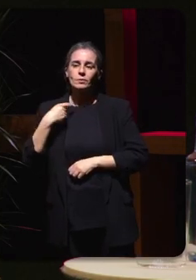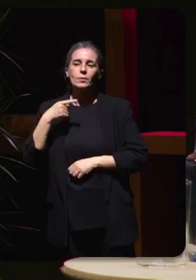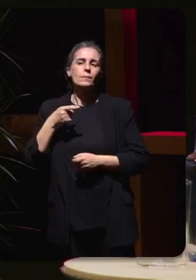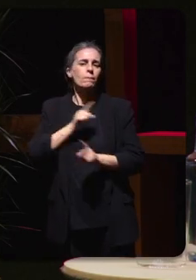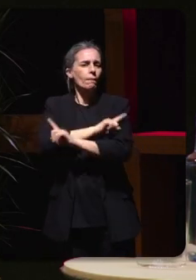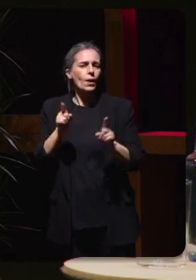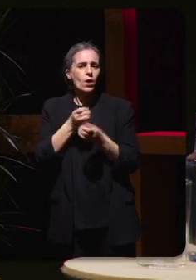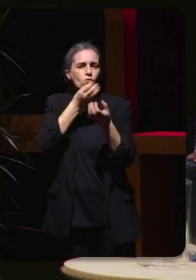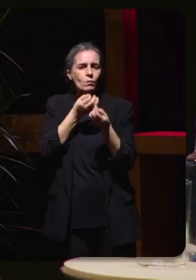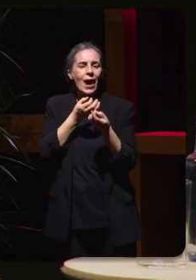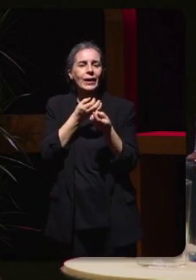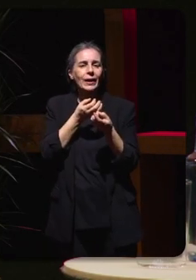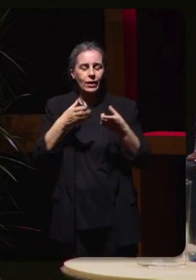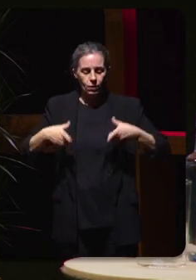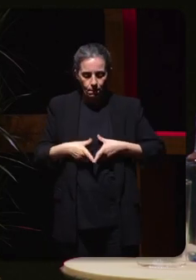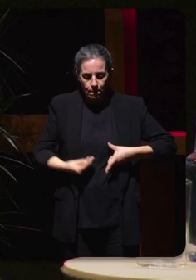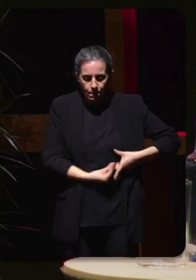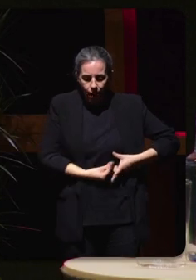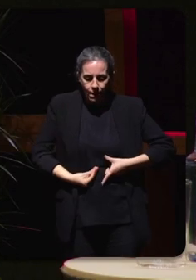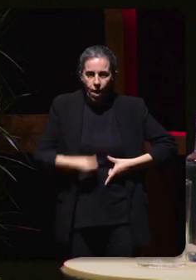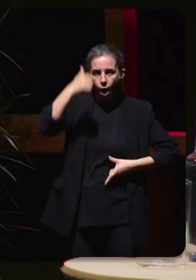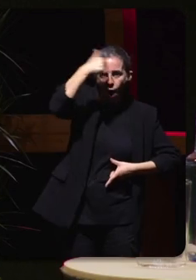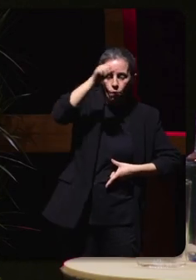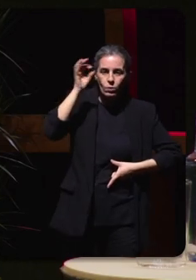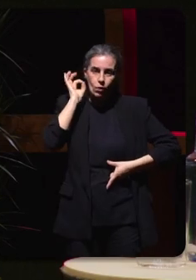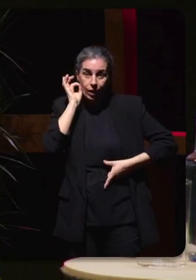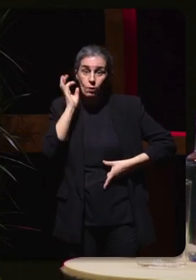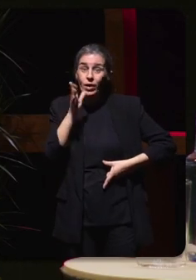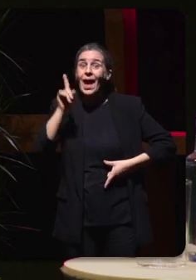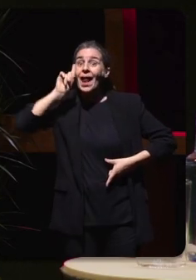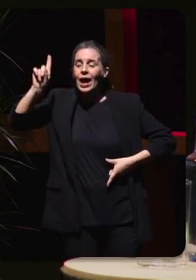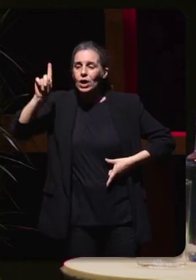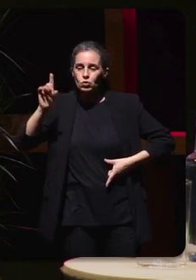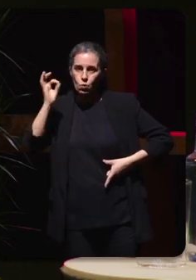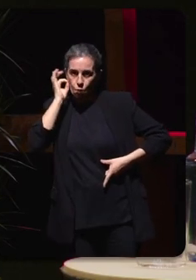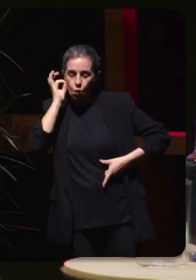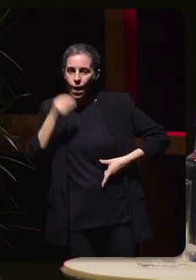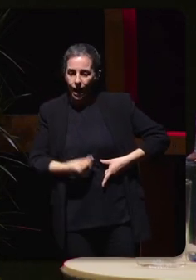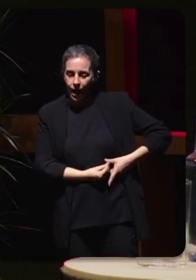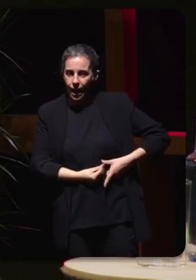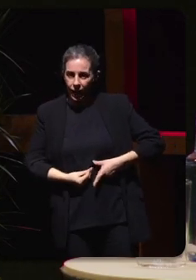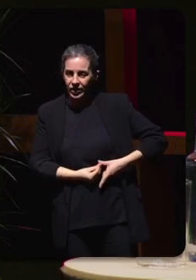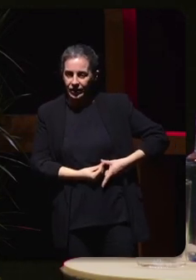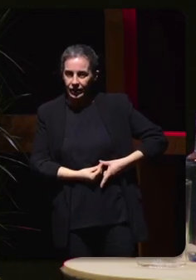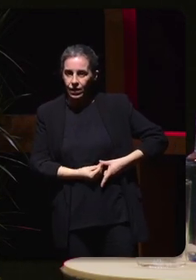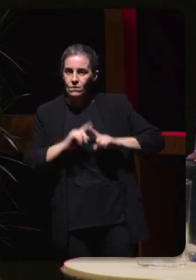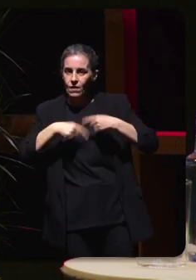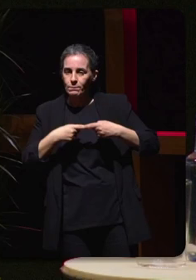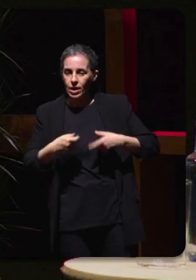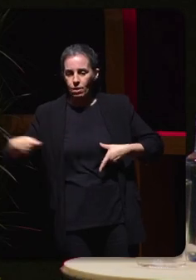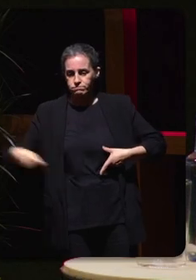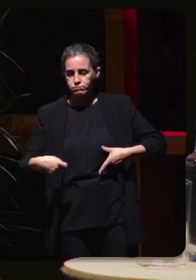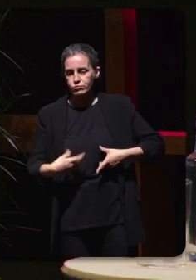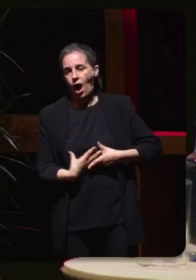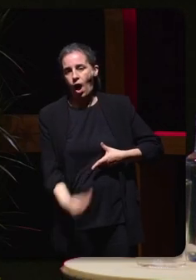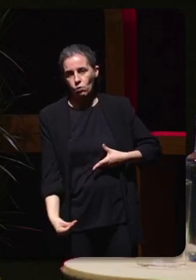feto porque las familias, cuando era un feto de sexo femenino, bueno, y es, porque continúa sucediendo, lo abortan,